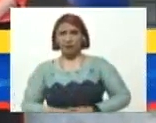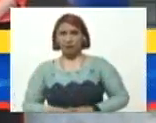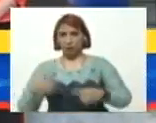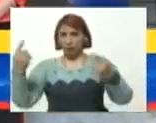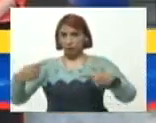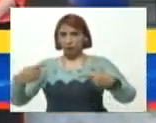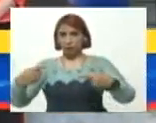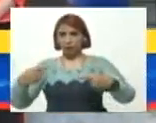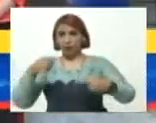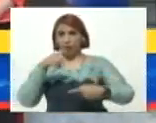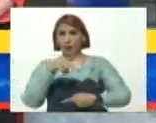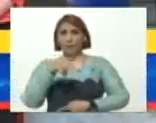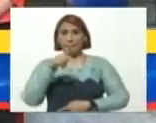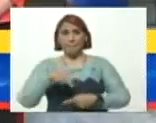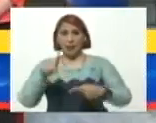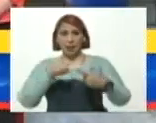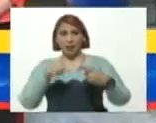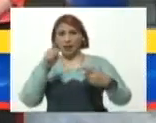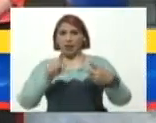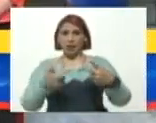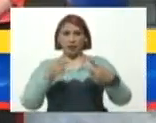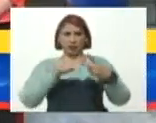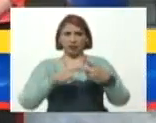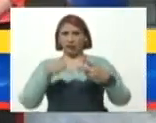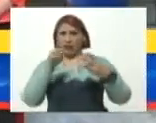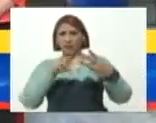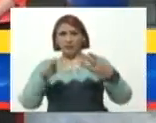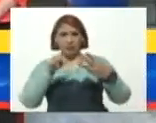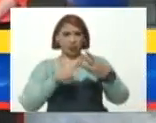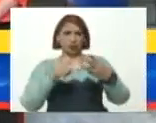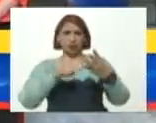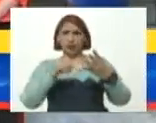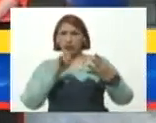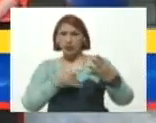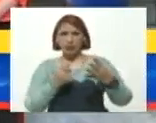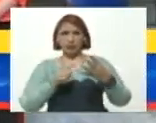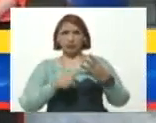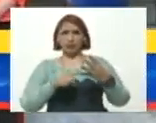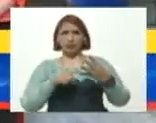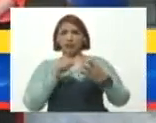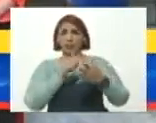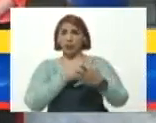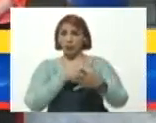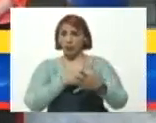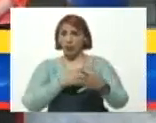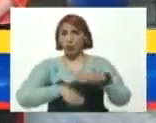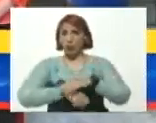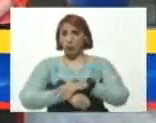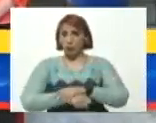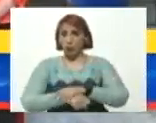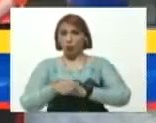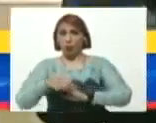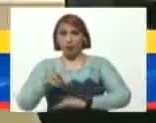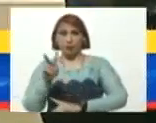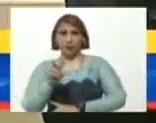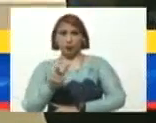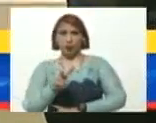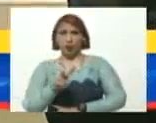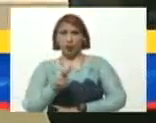Pelé, Garrincha, Tostao, Rivellino, Jairzinho. Después Jairzinho jugó en Venezuela, en el fútbol